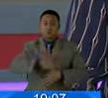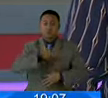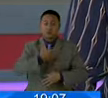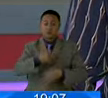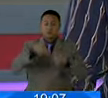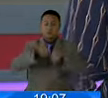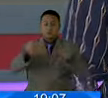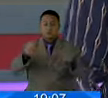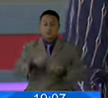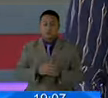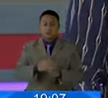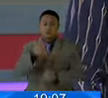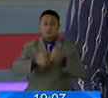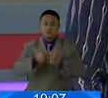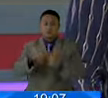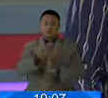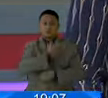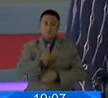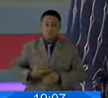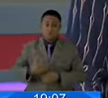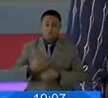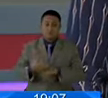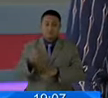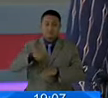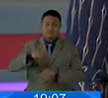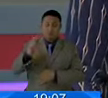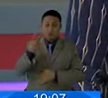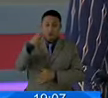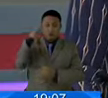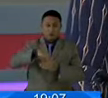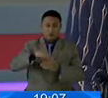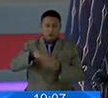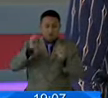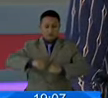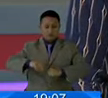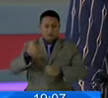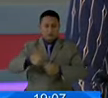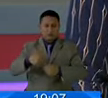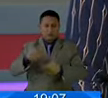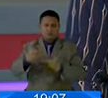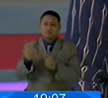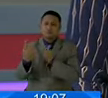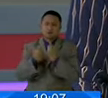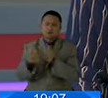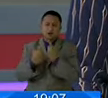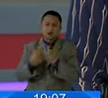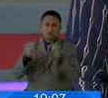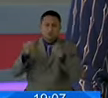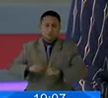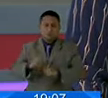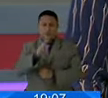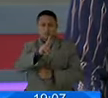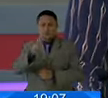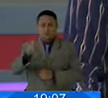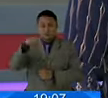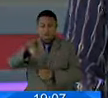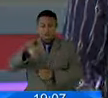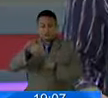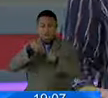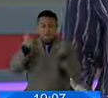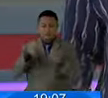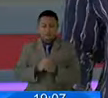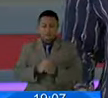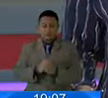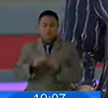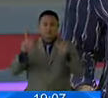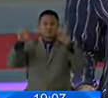los candidatos a la presidencia de la República que pasaron a la segunda vuelta electoral participen de un diálogo a desarrollarse el 22 de este mes. Entre los